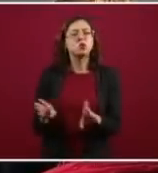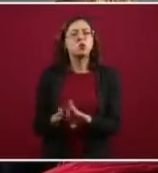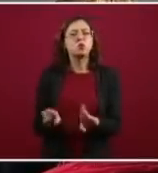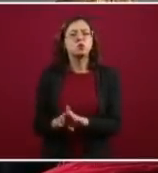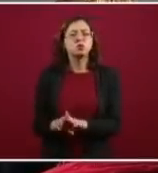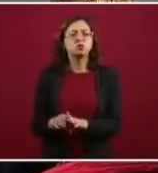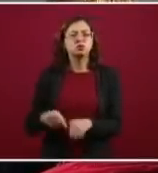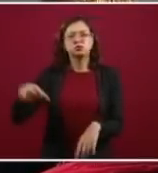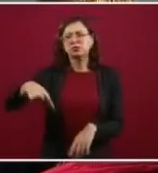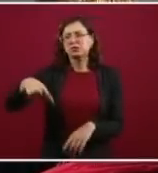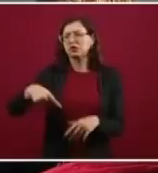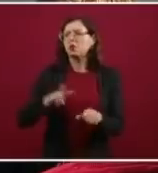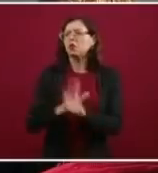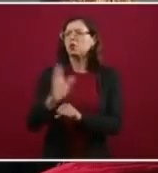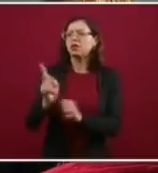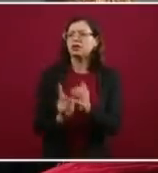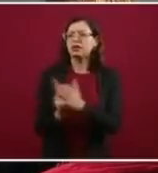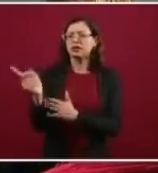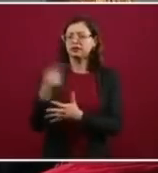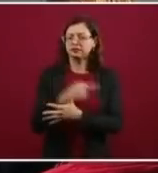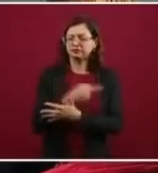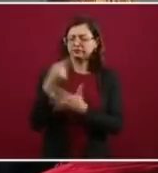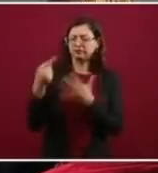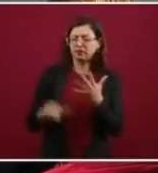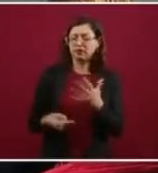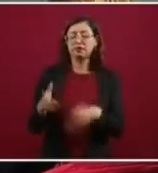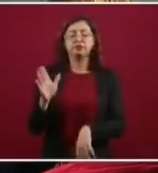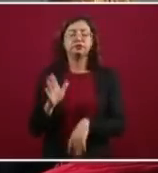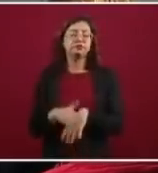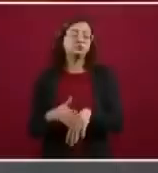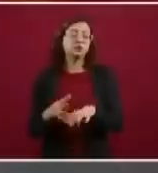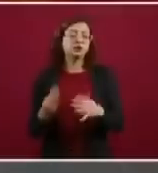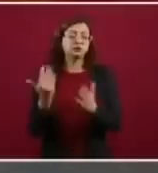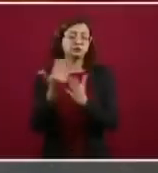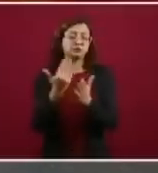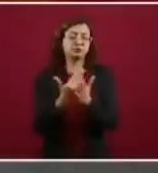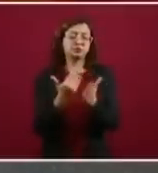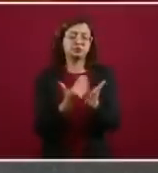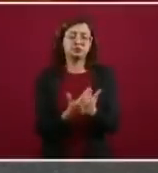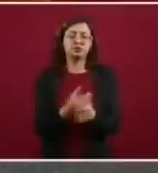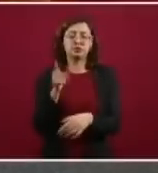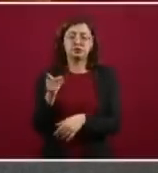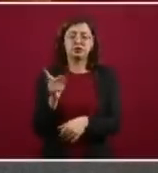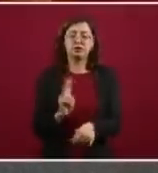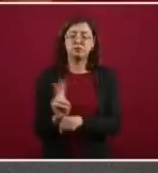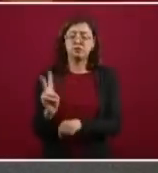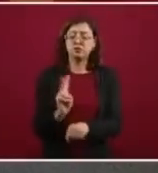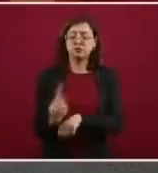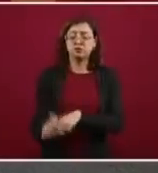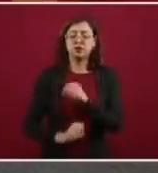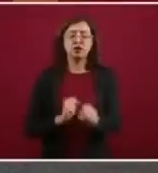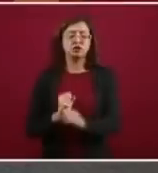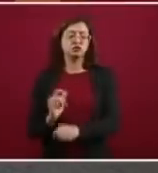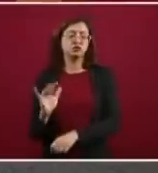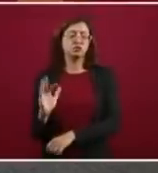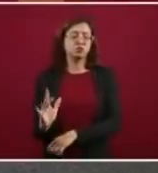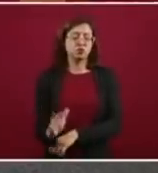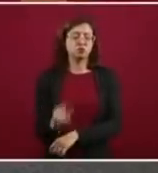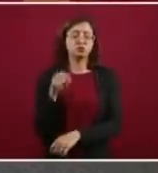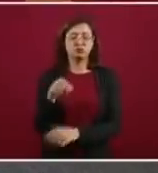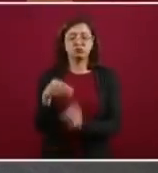sobre todo en la Convención de Venezuela de los años 50.